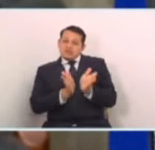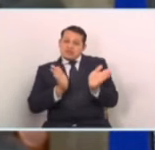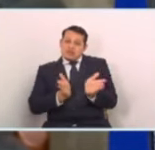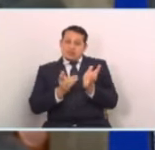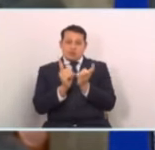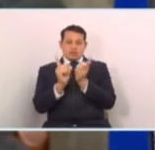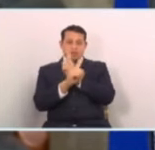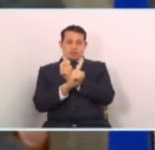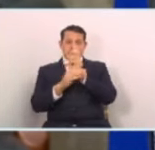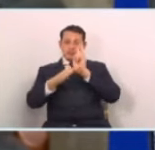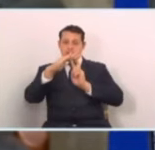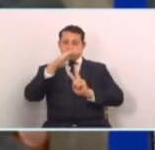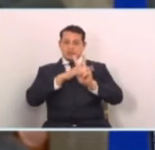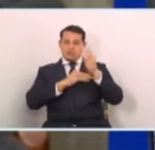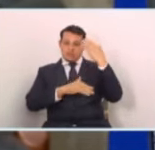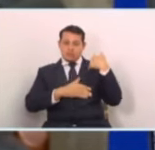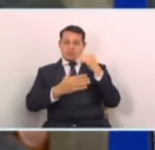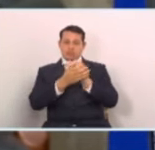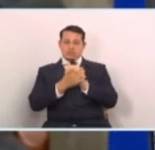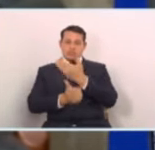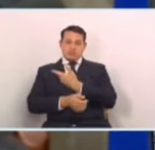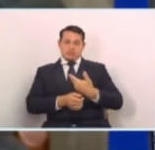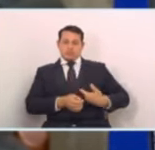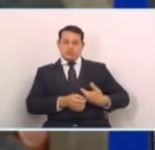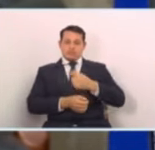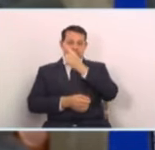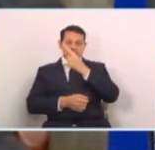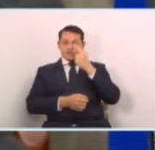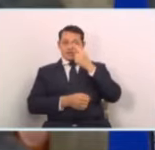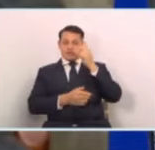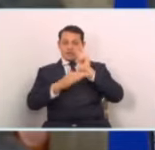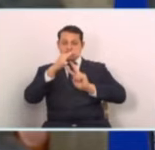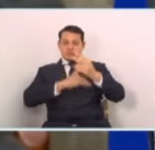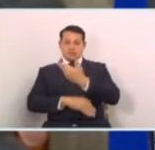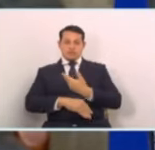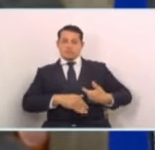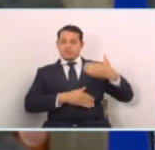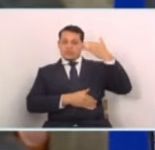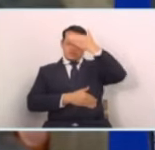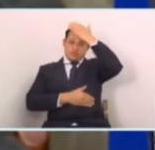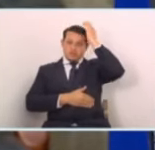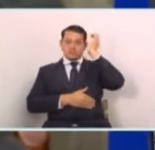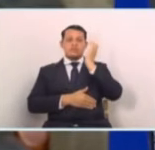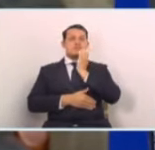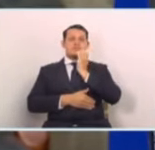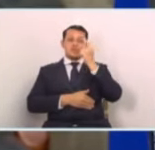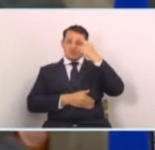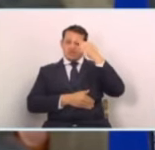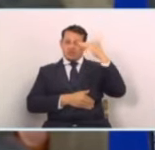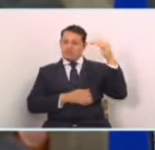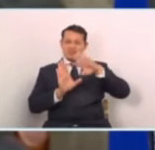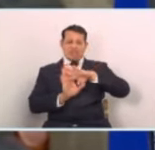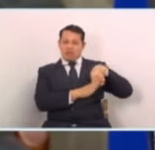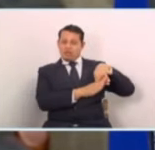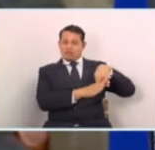pretende, y esa es la visión de la primera dama, esa es la visión del presidente Nayib Bukele, dejar la política a un